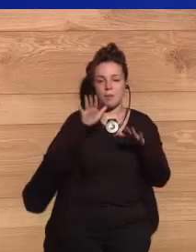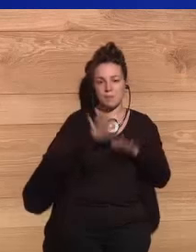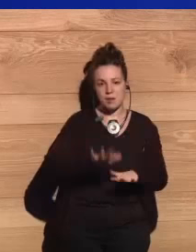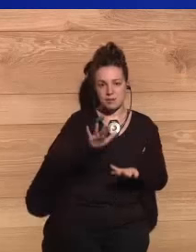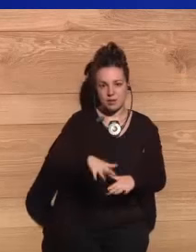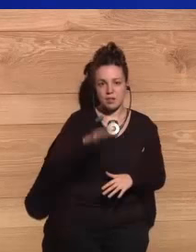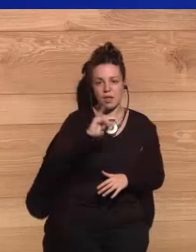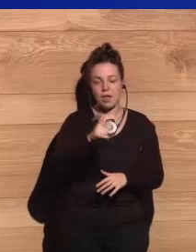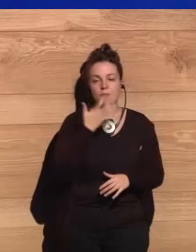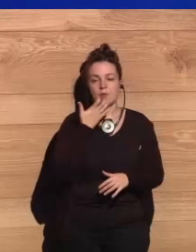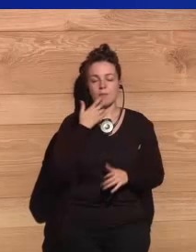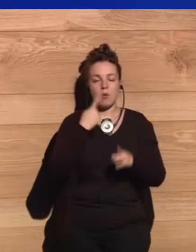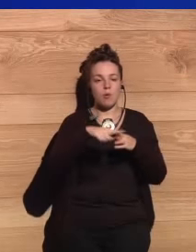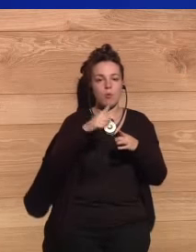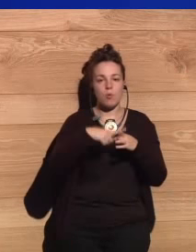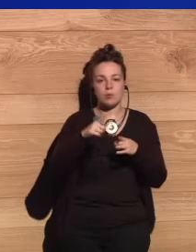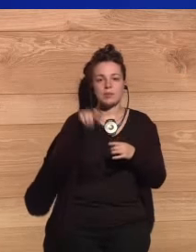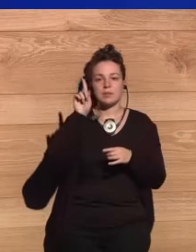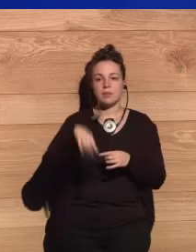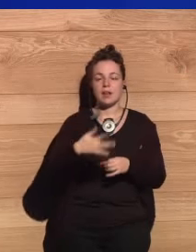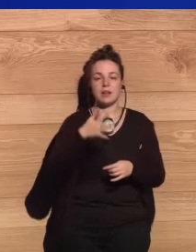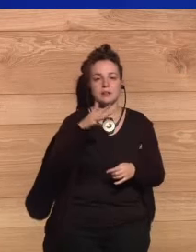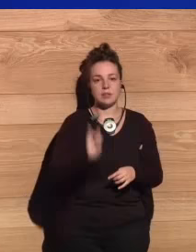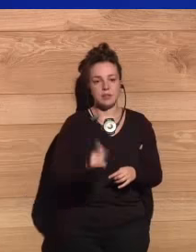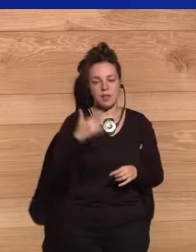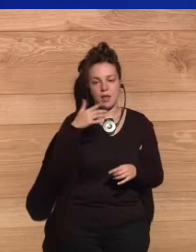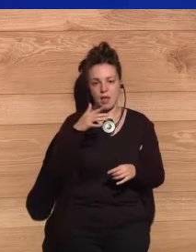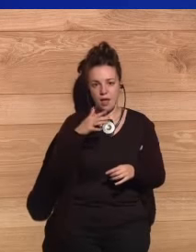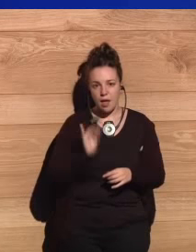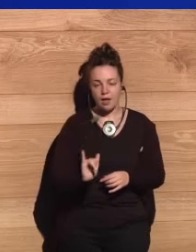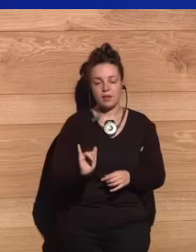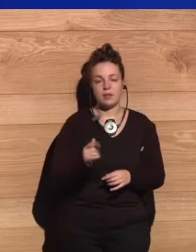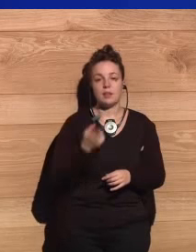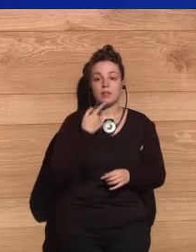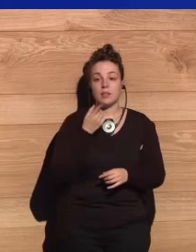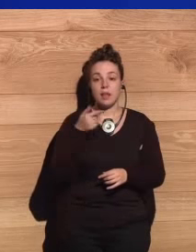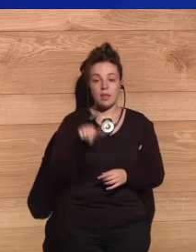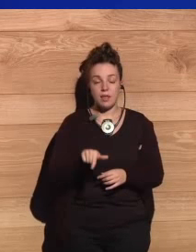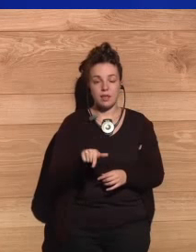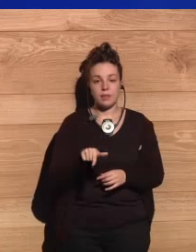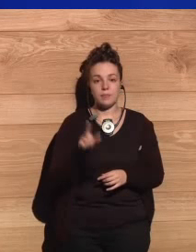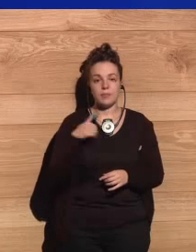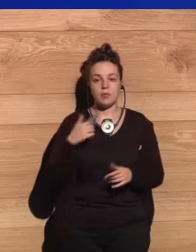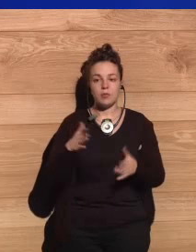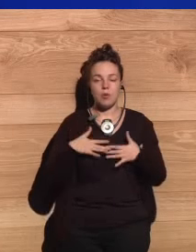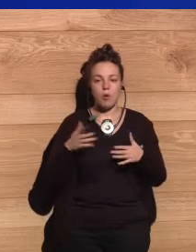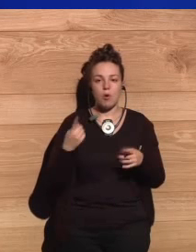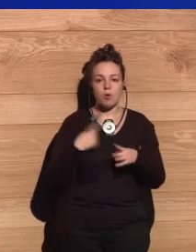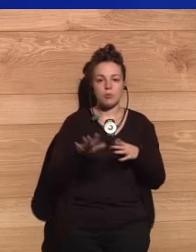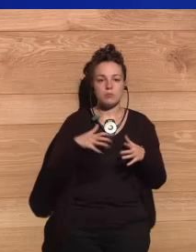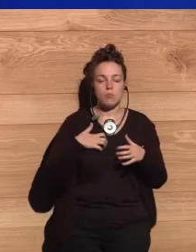presente en las cosas y en las existencias. Y en ese plano, esa conmoción es